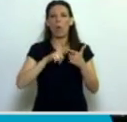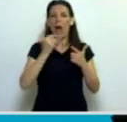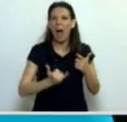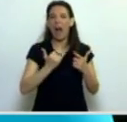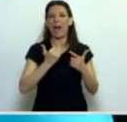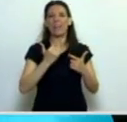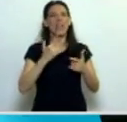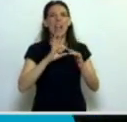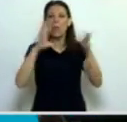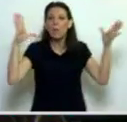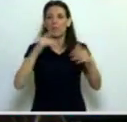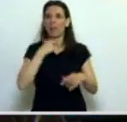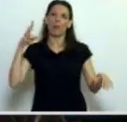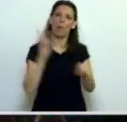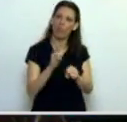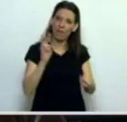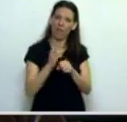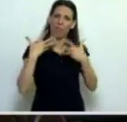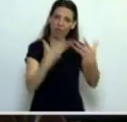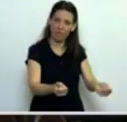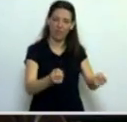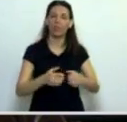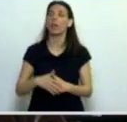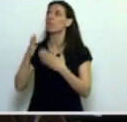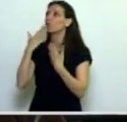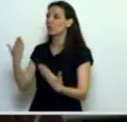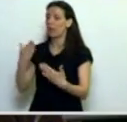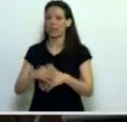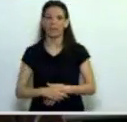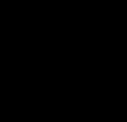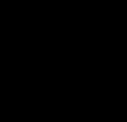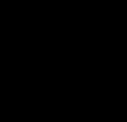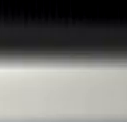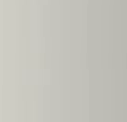y de defensa de la soberanía de nuestro país. Muchas gracias, señora presidenta.